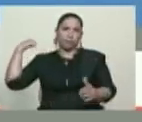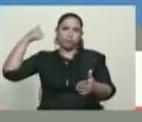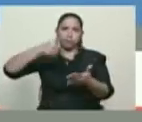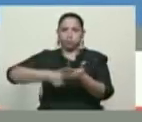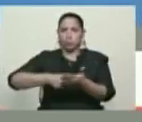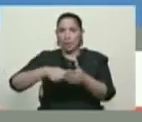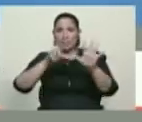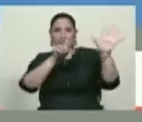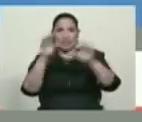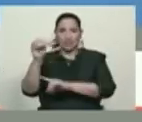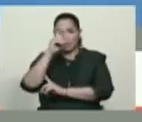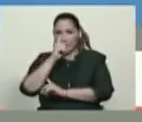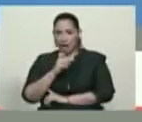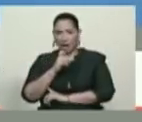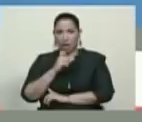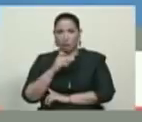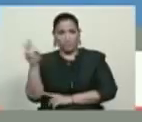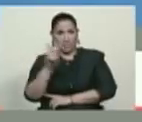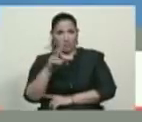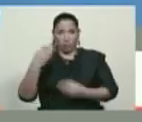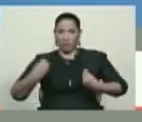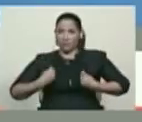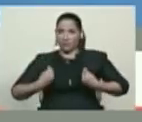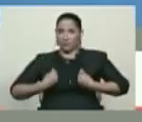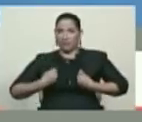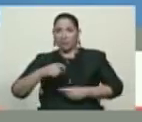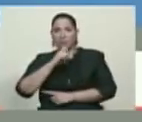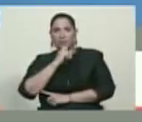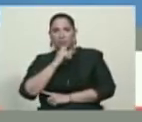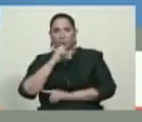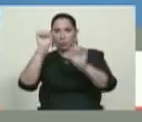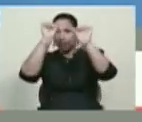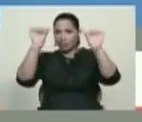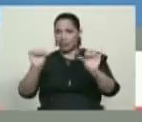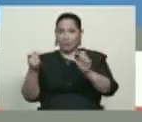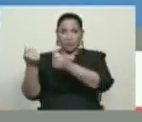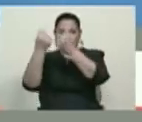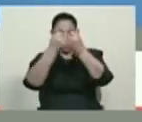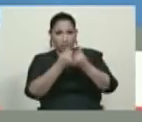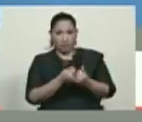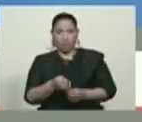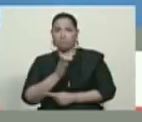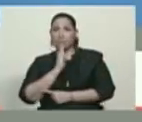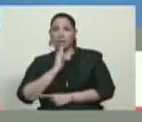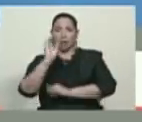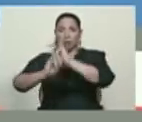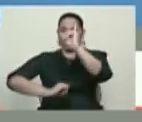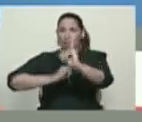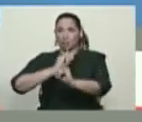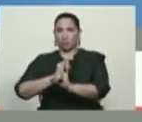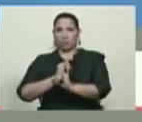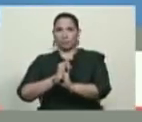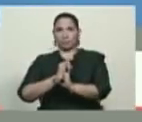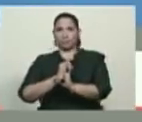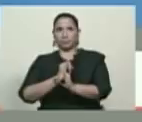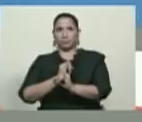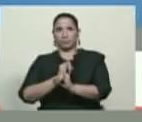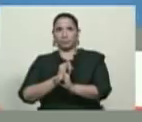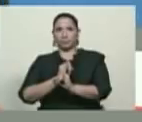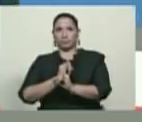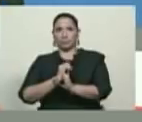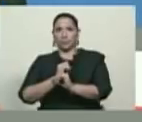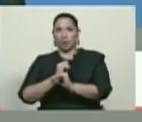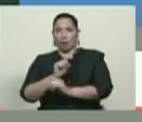vive en este momento la dificultad de que el sistema financiero, bancario, internacional se